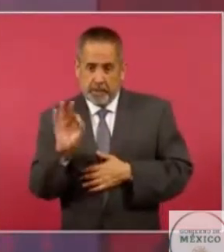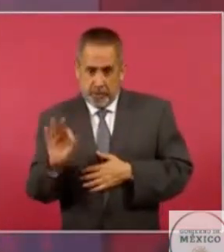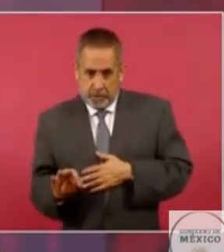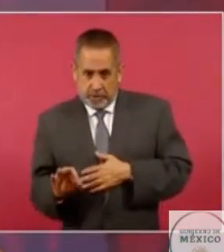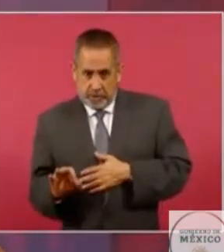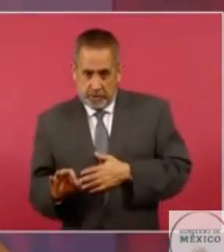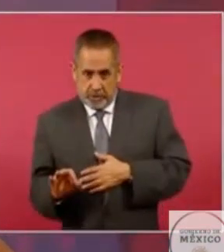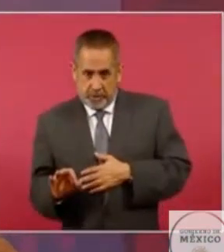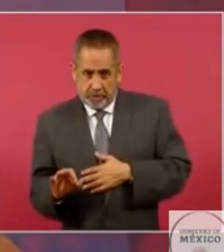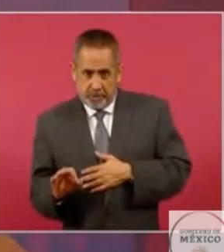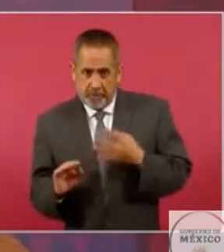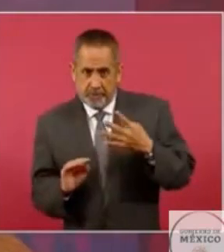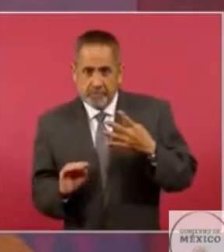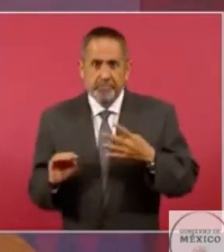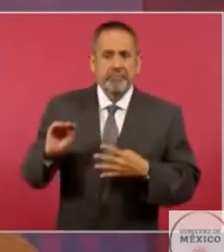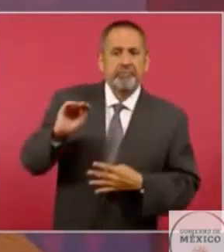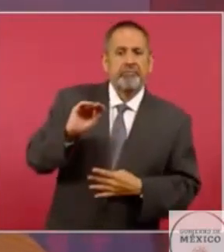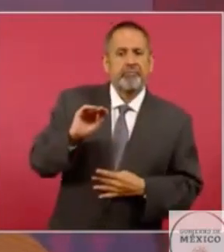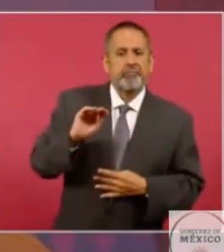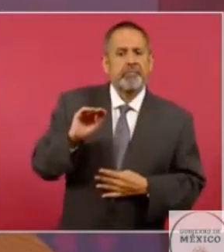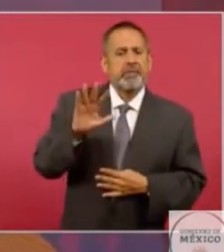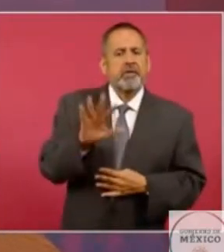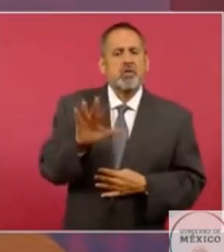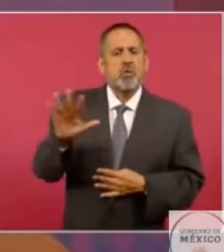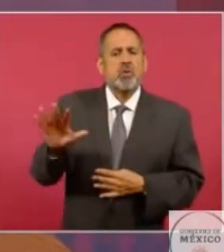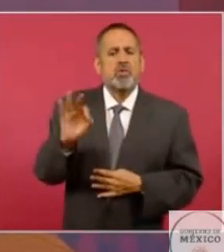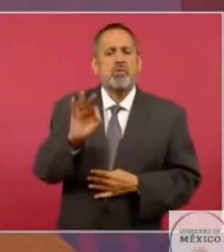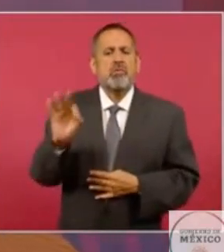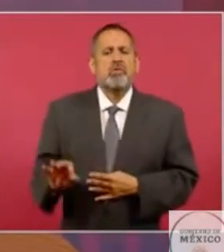pasamos a 55